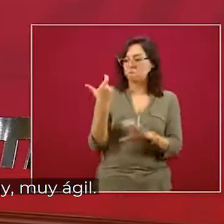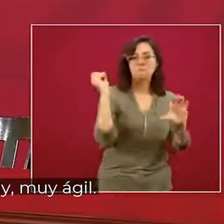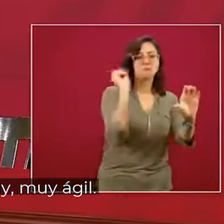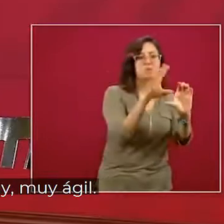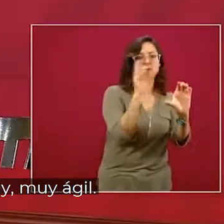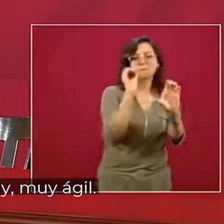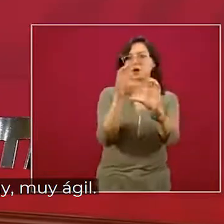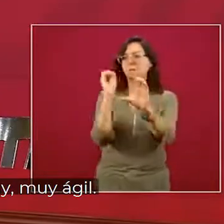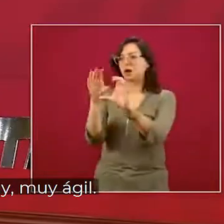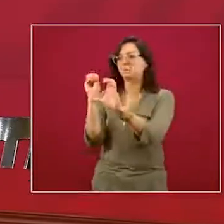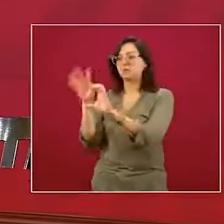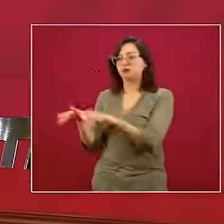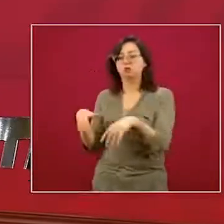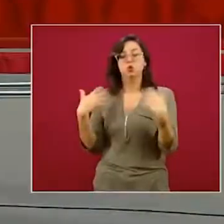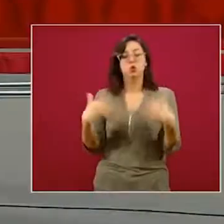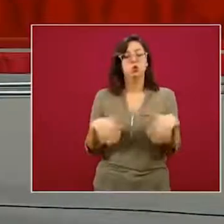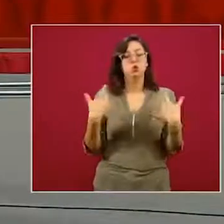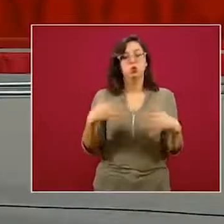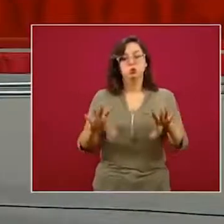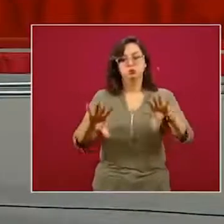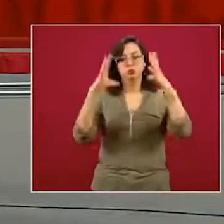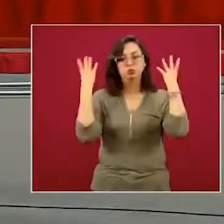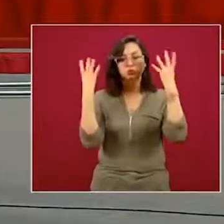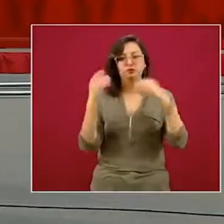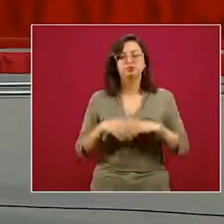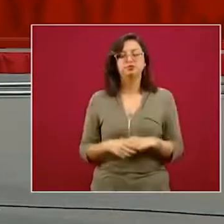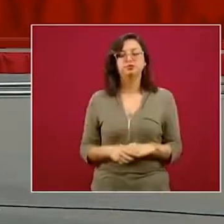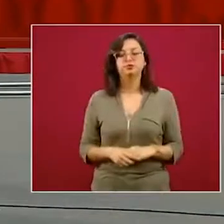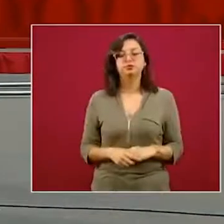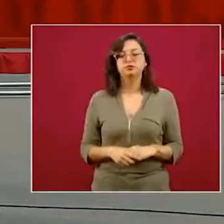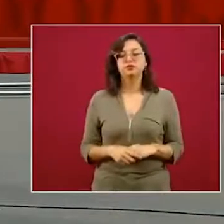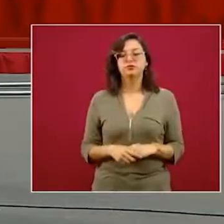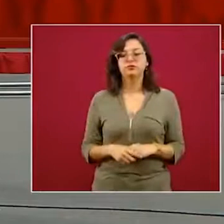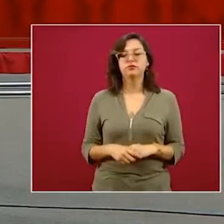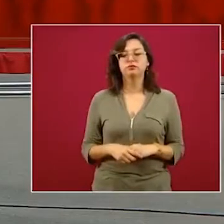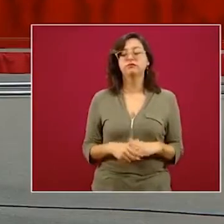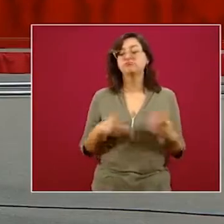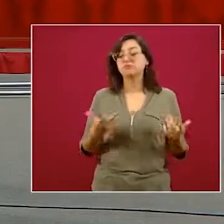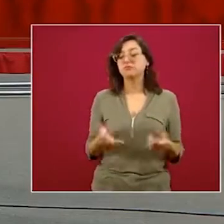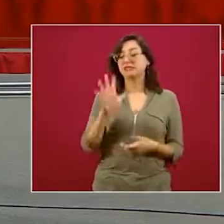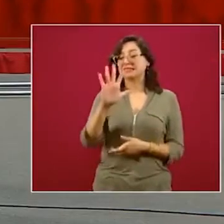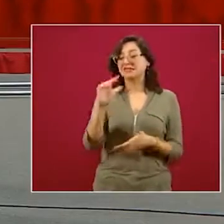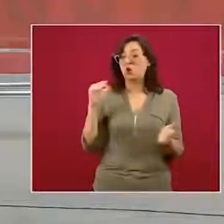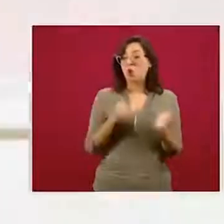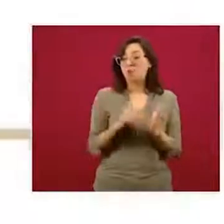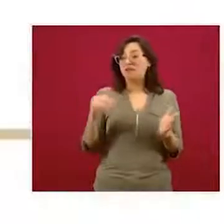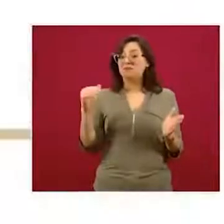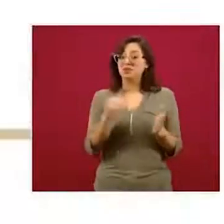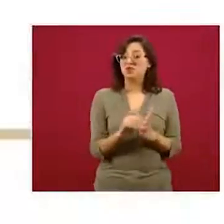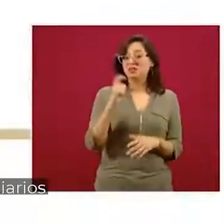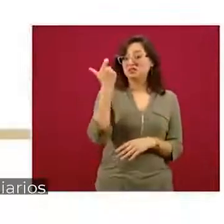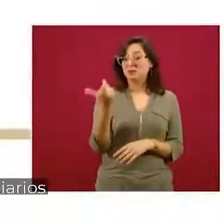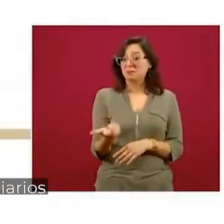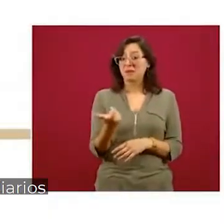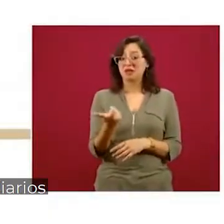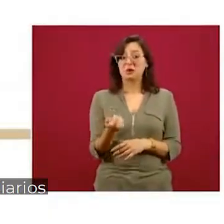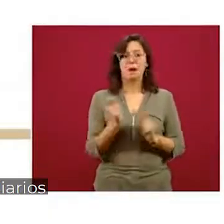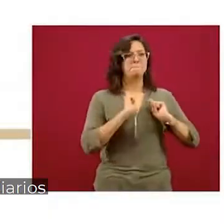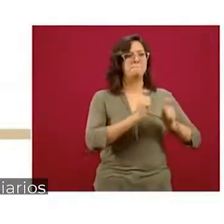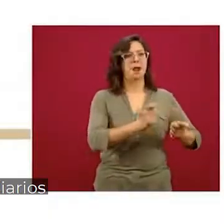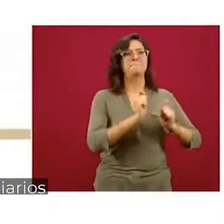muy muy ágil en un importante monto final más de 5 mil millones de pesos canalizados